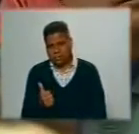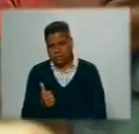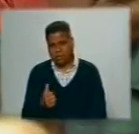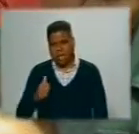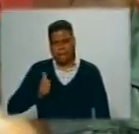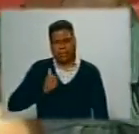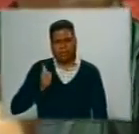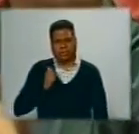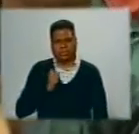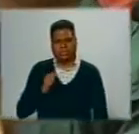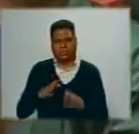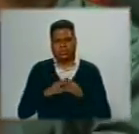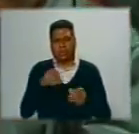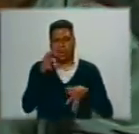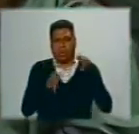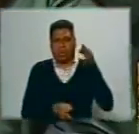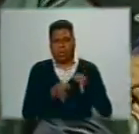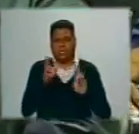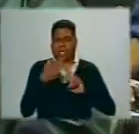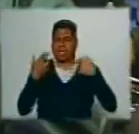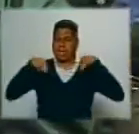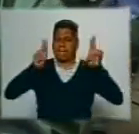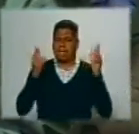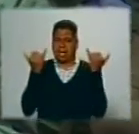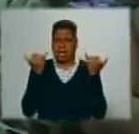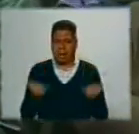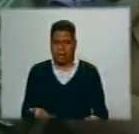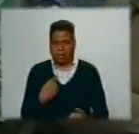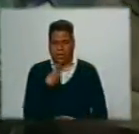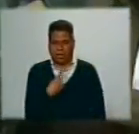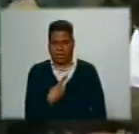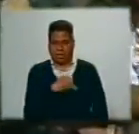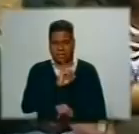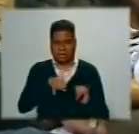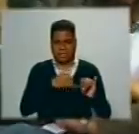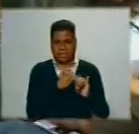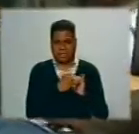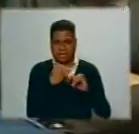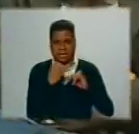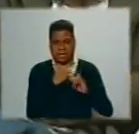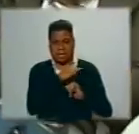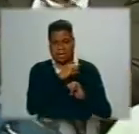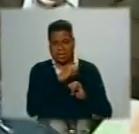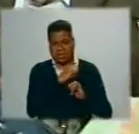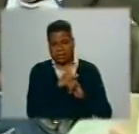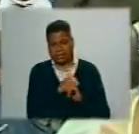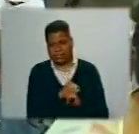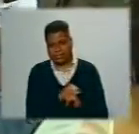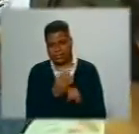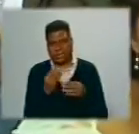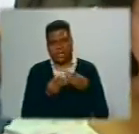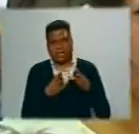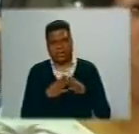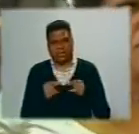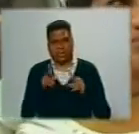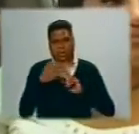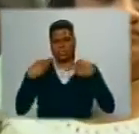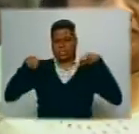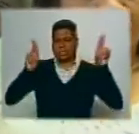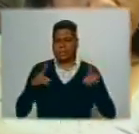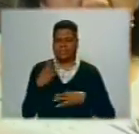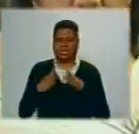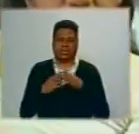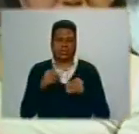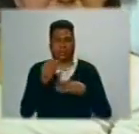virtud jurídica y pacífica que ofrece este tratado internacional vigente en armonía con los postulados de paz a los que se